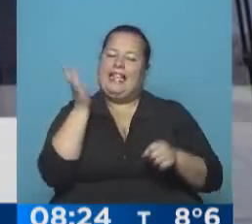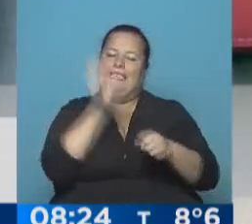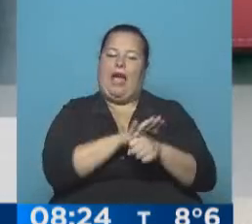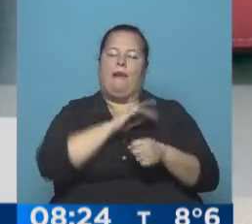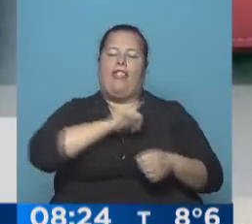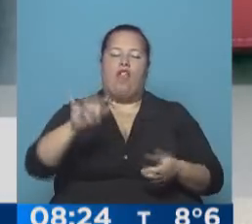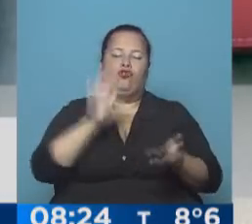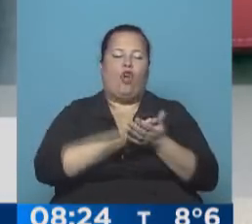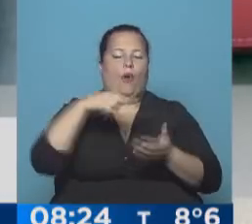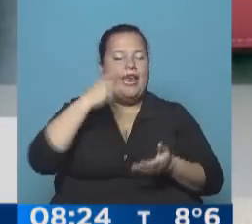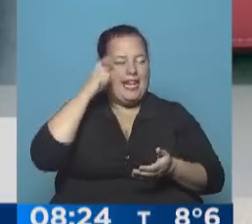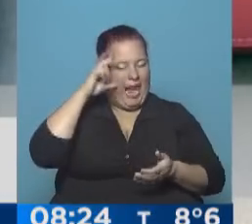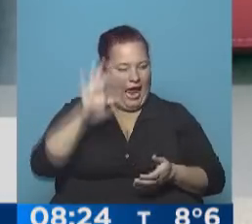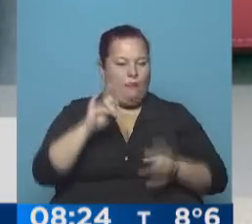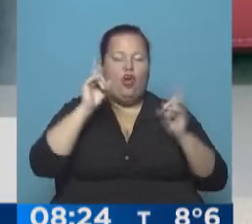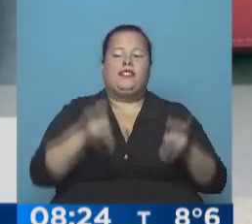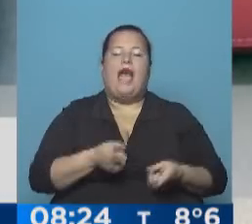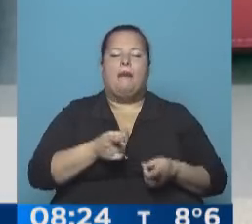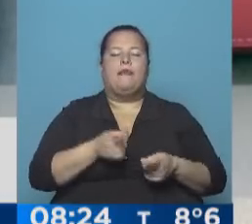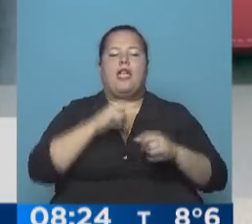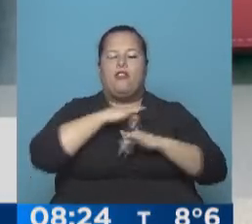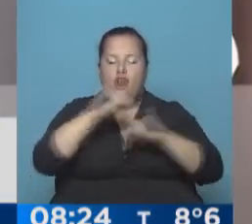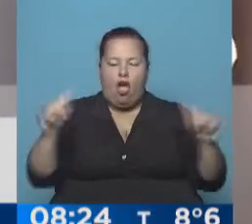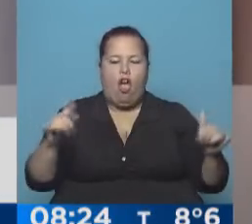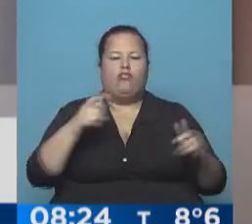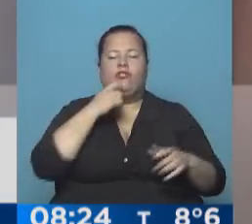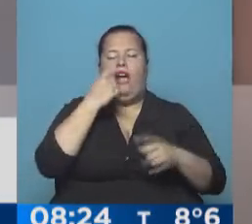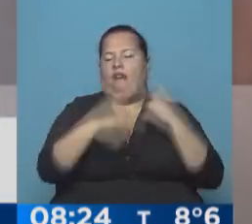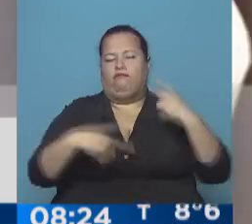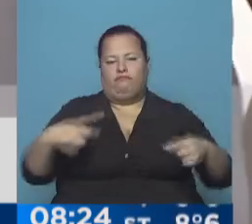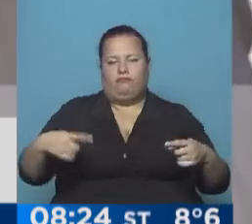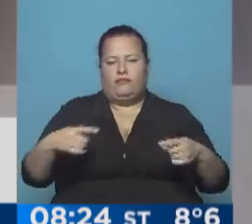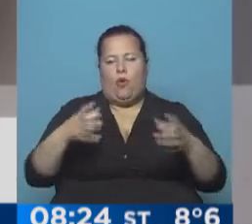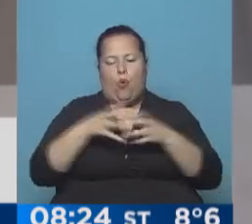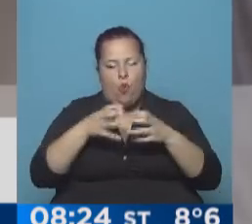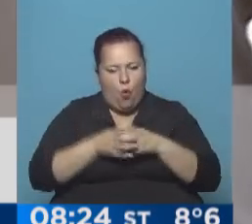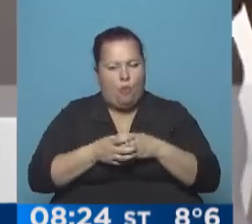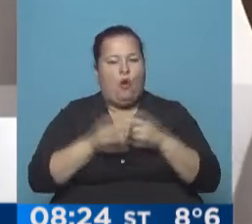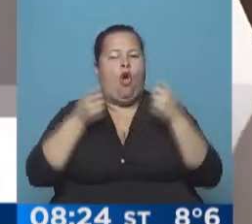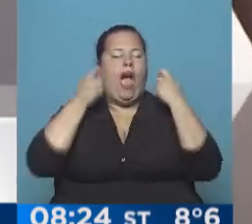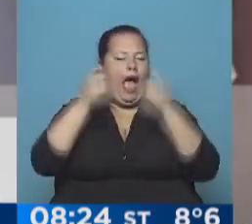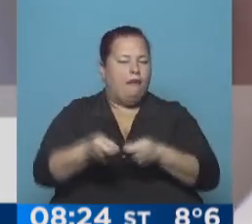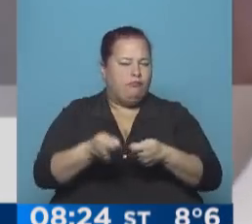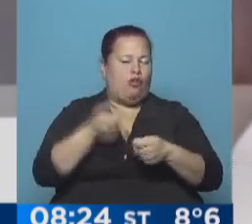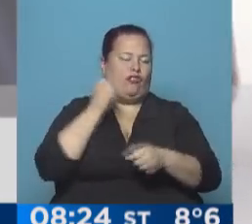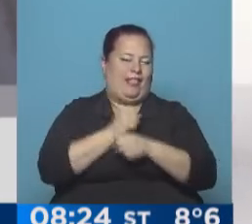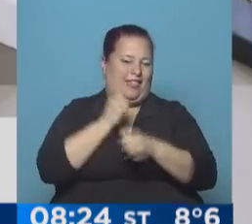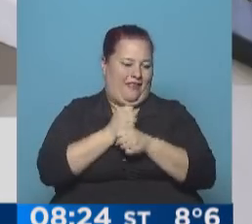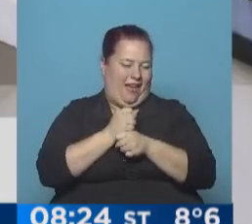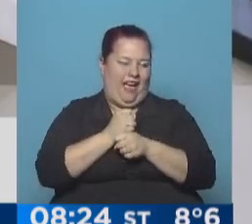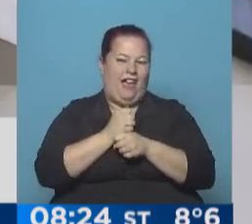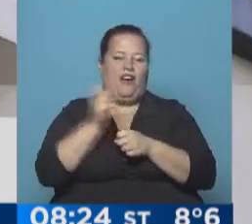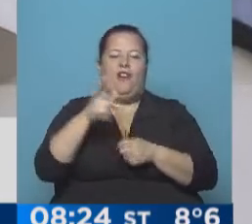denuncias por el caso niembro también hubo comunicados de diferentes sectores apoyando la el trabajo